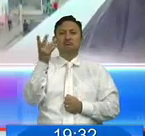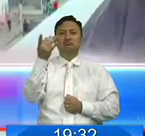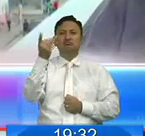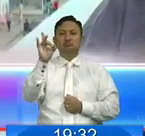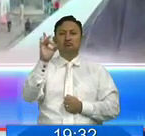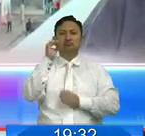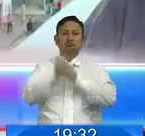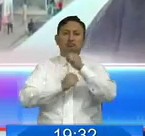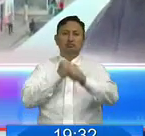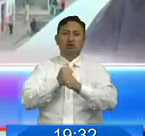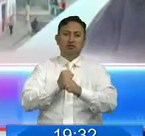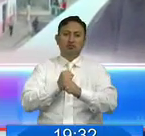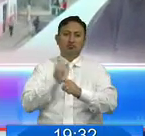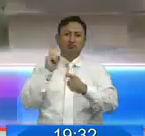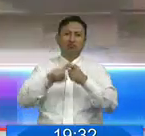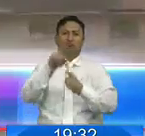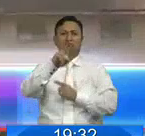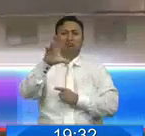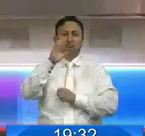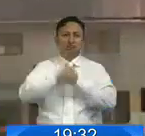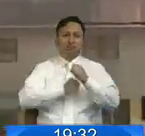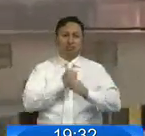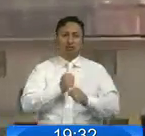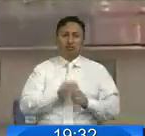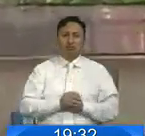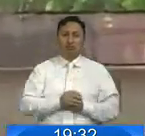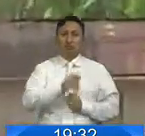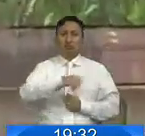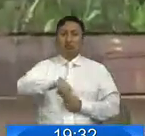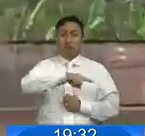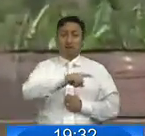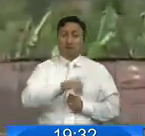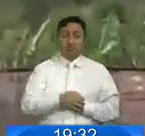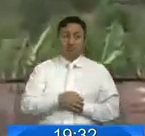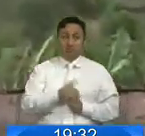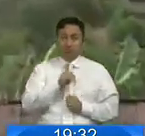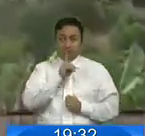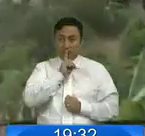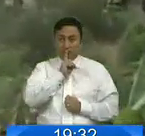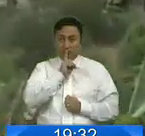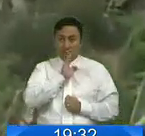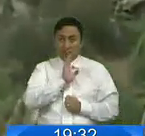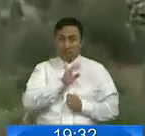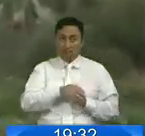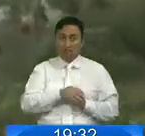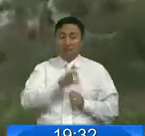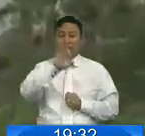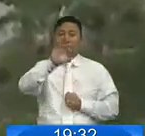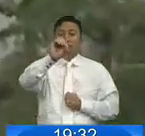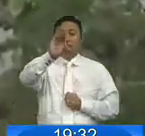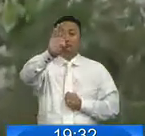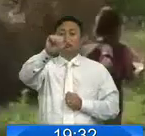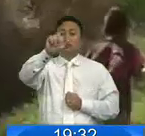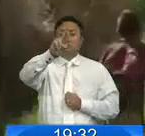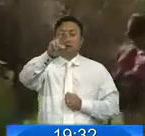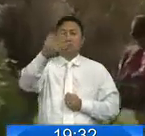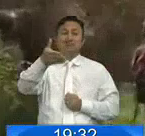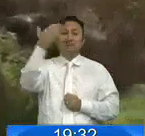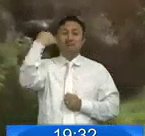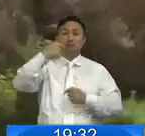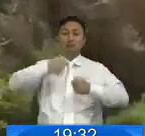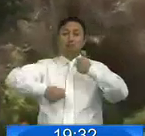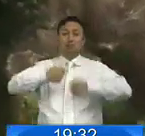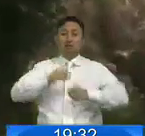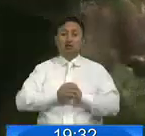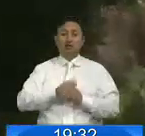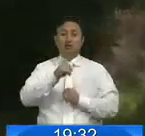18, 25 años están. El silencio es el cómplice perfecto para los comuneros de la parroquia fronteriza de Tobar Donoso, donde el pasado mes de mayo